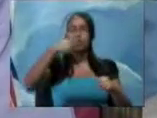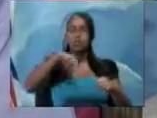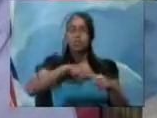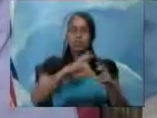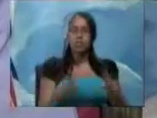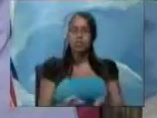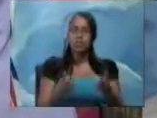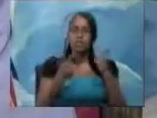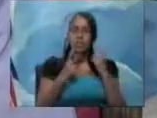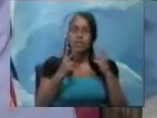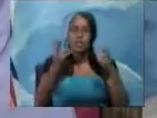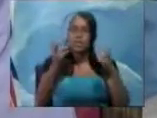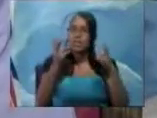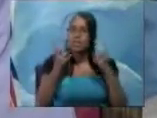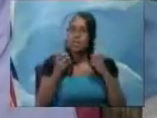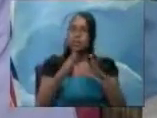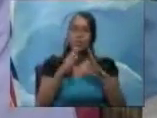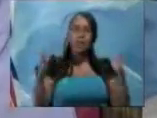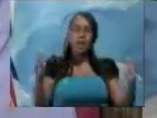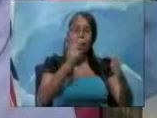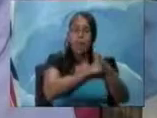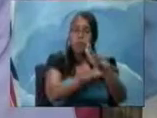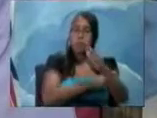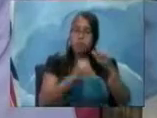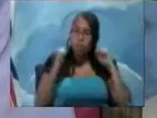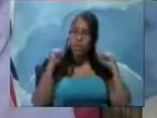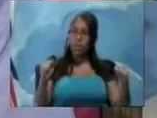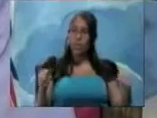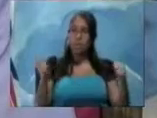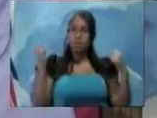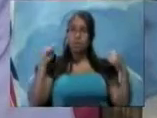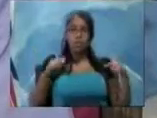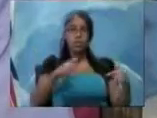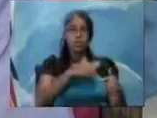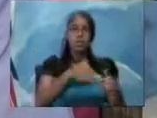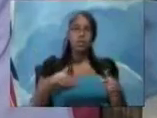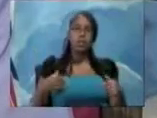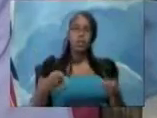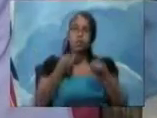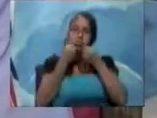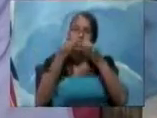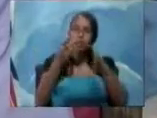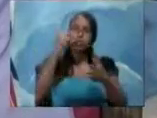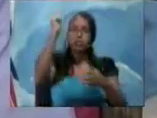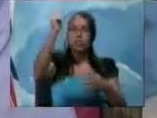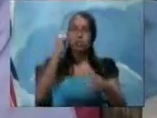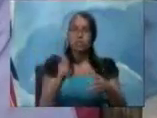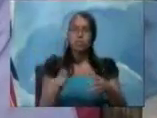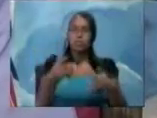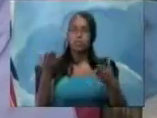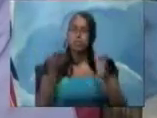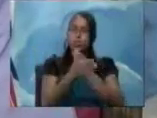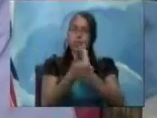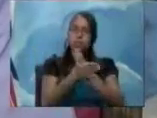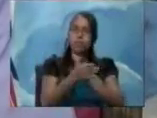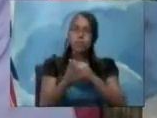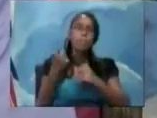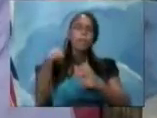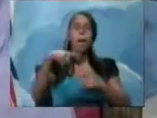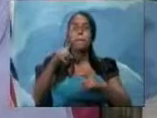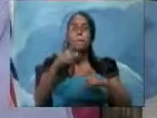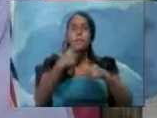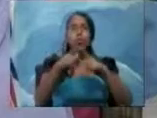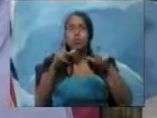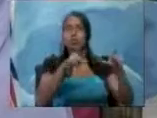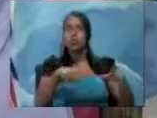poder y quizás hoy quiero contarle un testimonio que sucedió en el caserío donde estoy pastoreando iba pasando por un sitio y